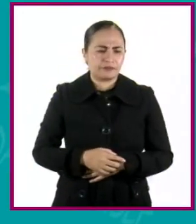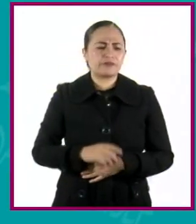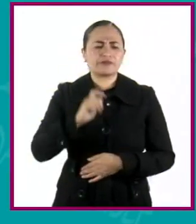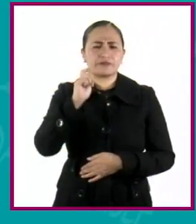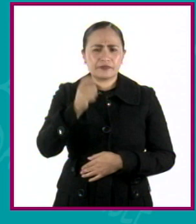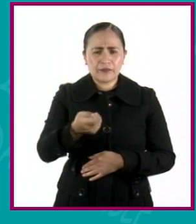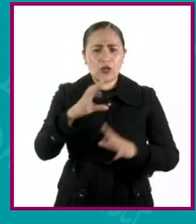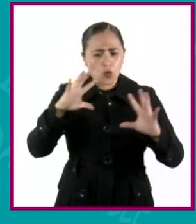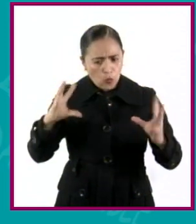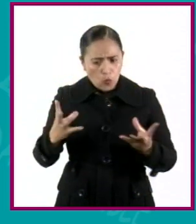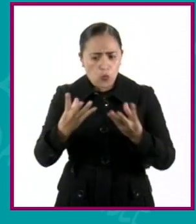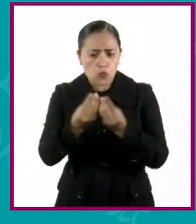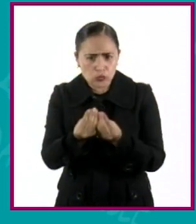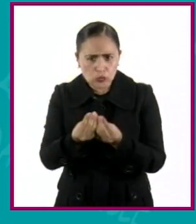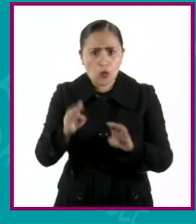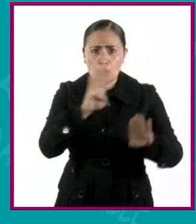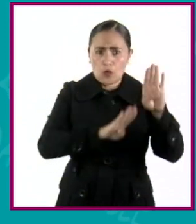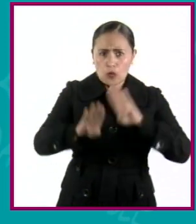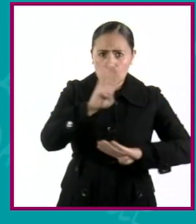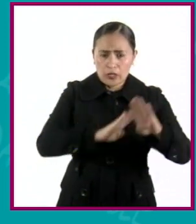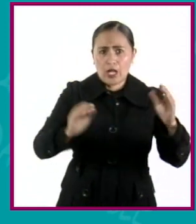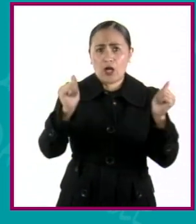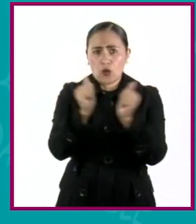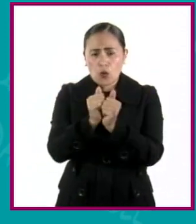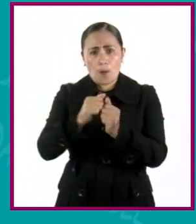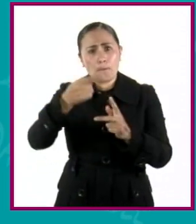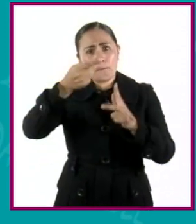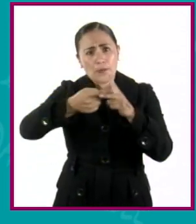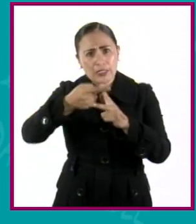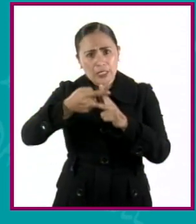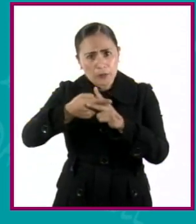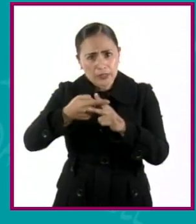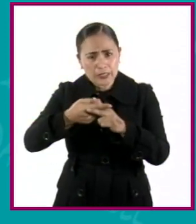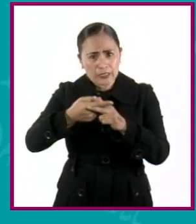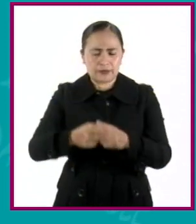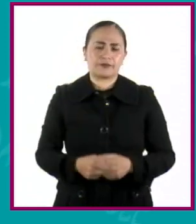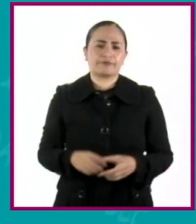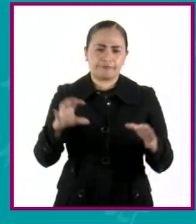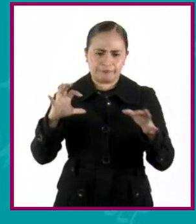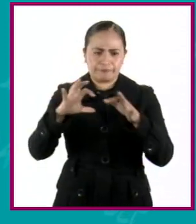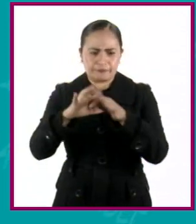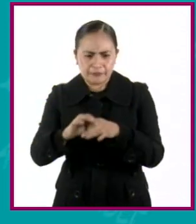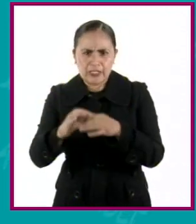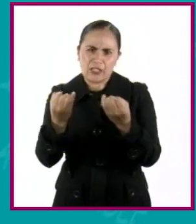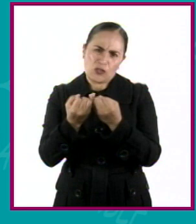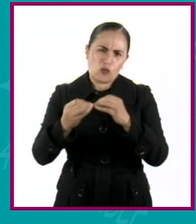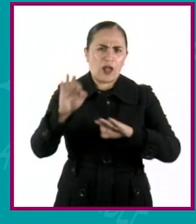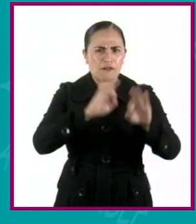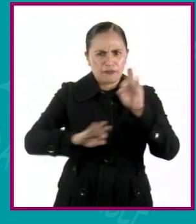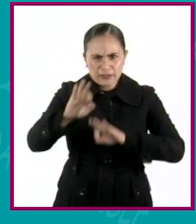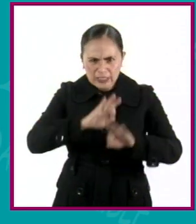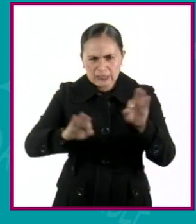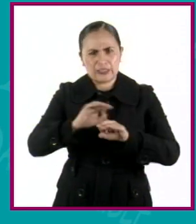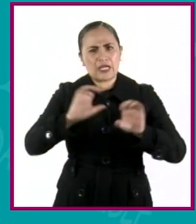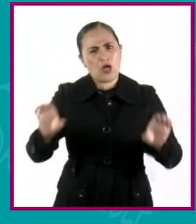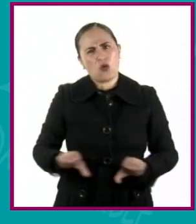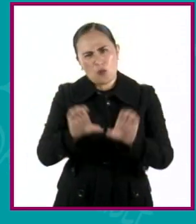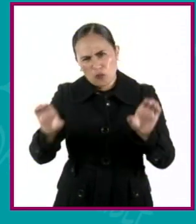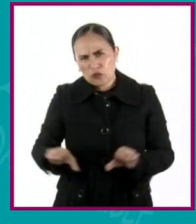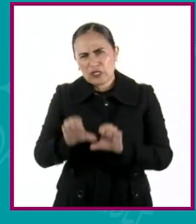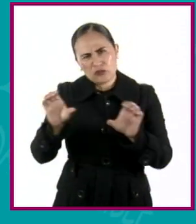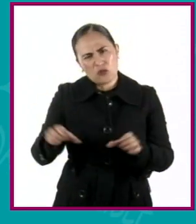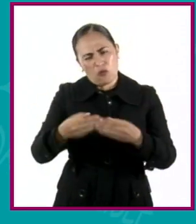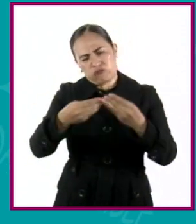trabajo colaborativo entre esas dos áreas del conocimiento, pero muchas veces también involucran a la física y la computación entre algunos